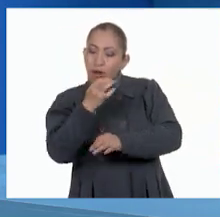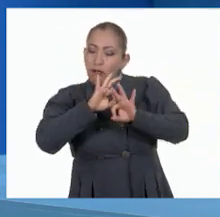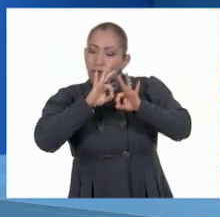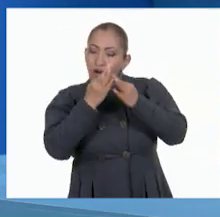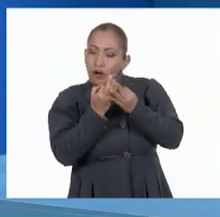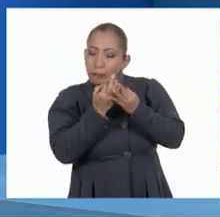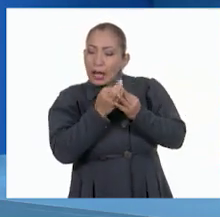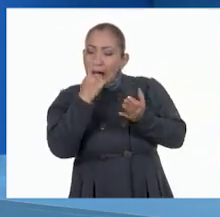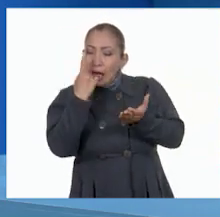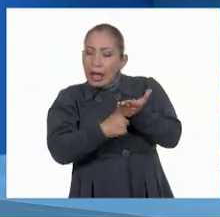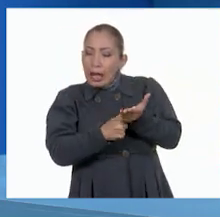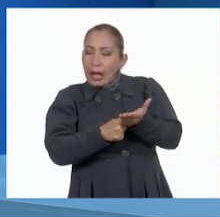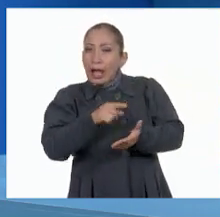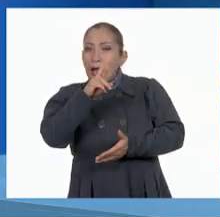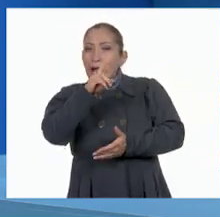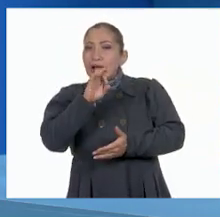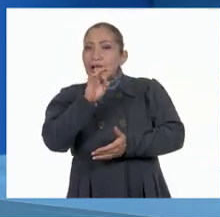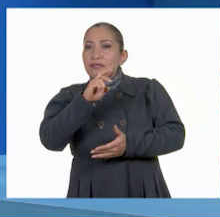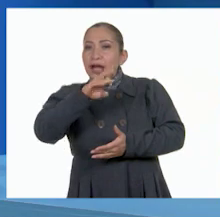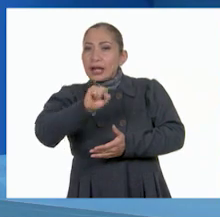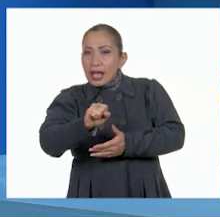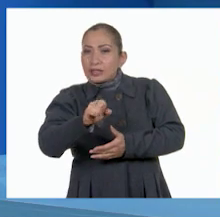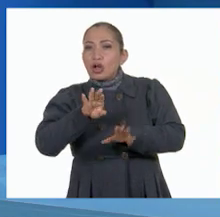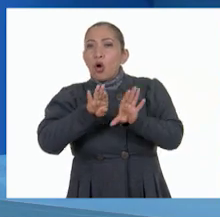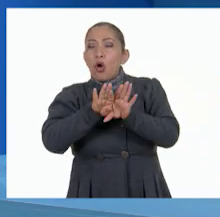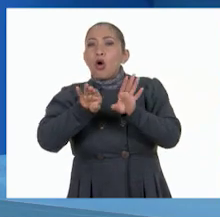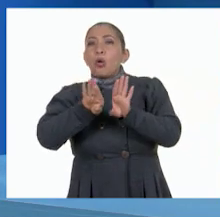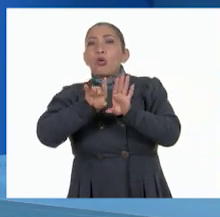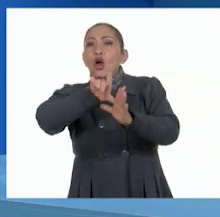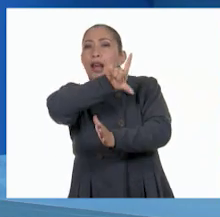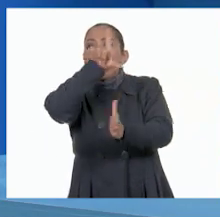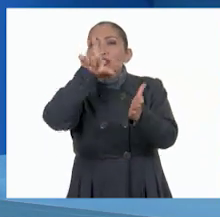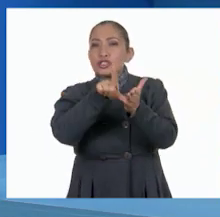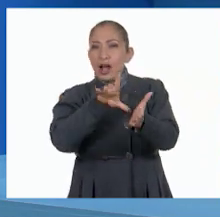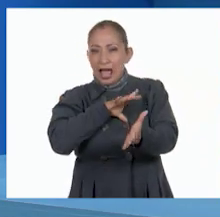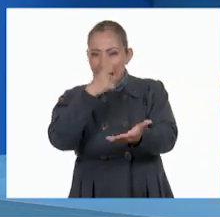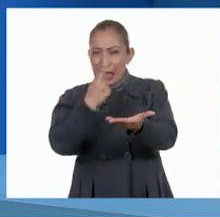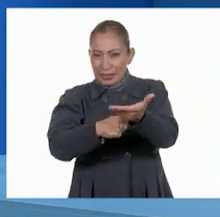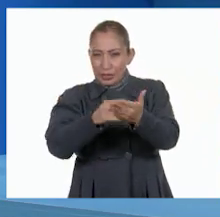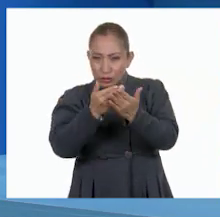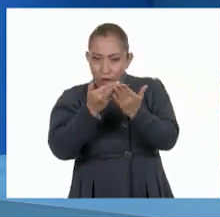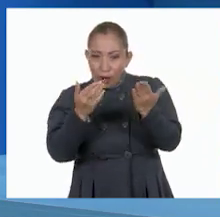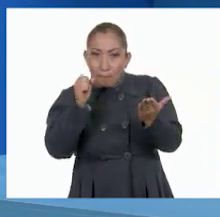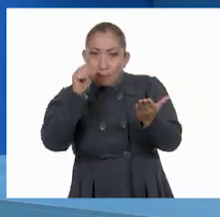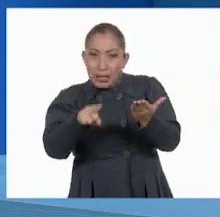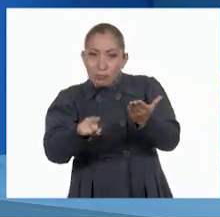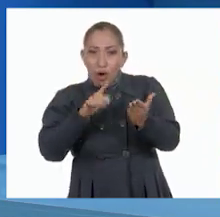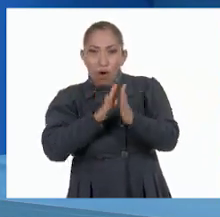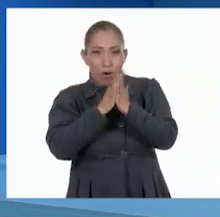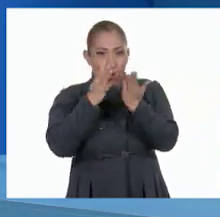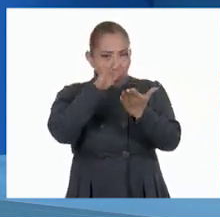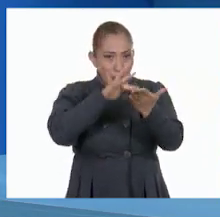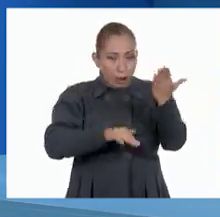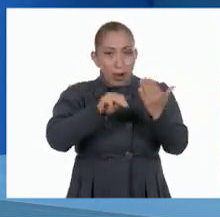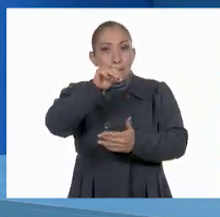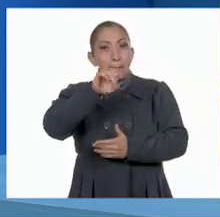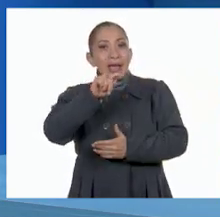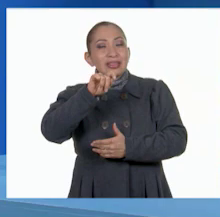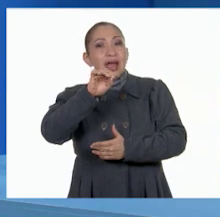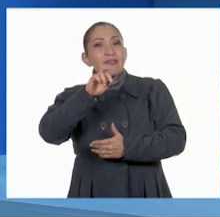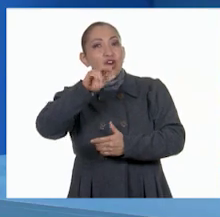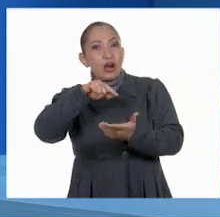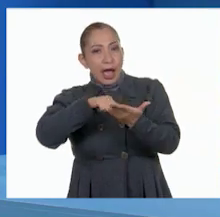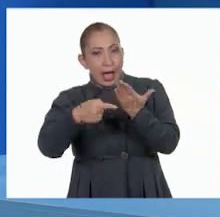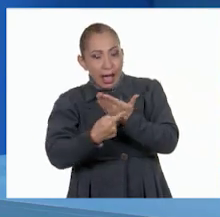estructura de los refranes, los mensajes o moralejas que contienen e incluso las figuras literarias como la metáfora, la